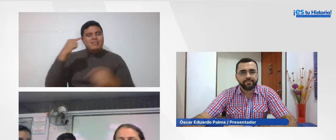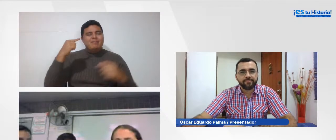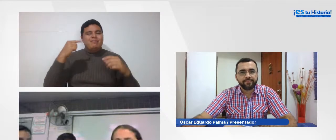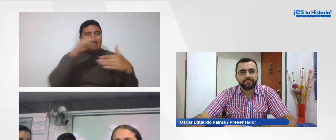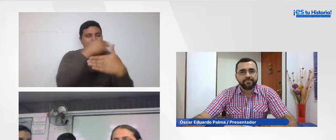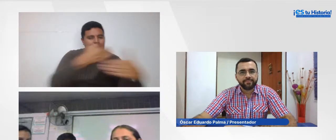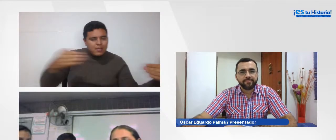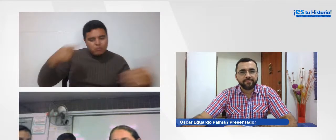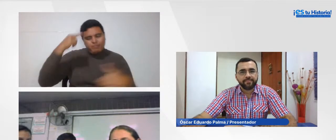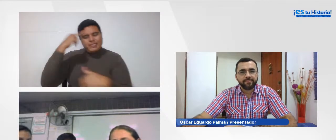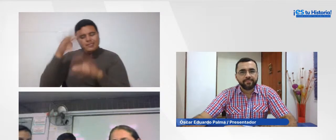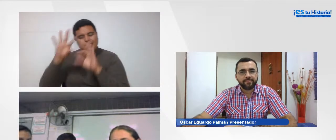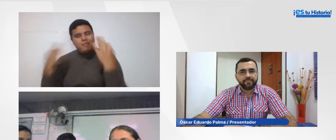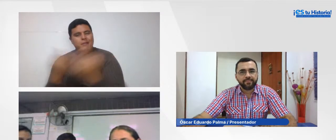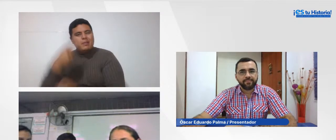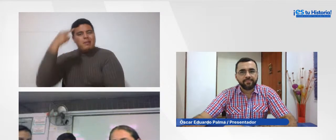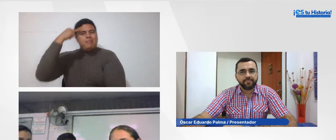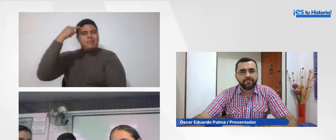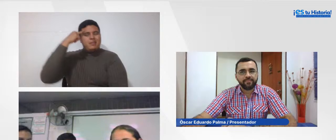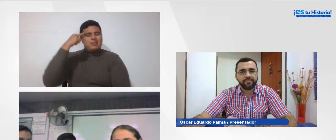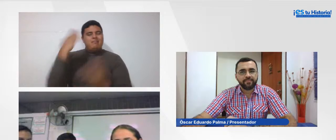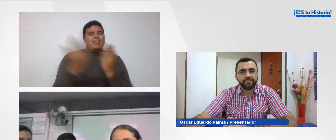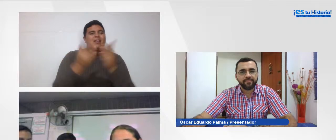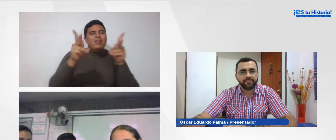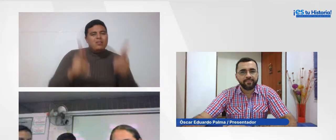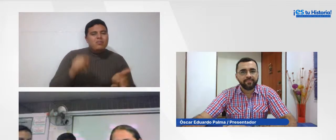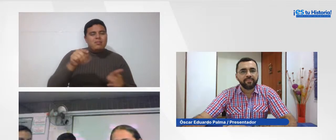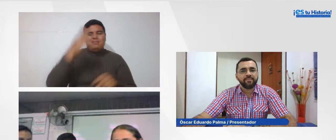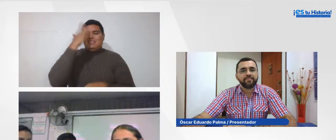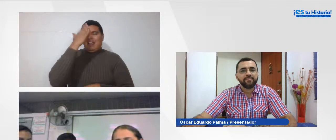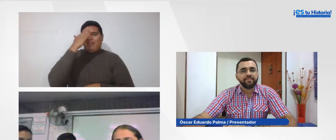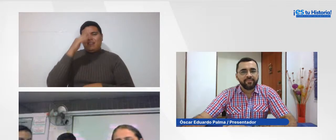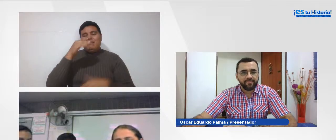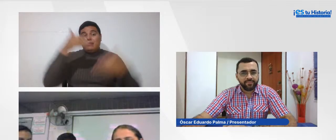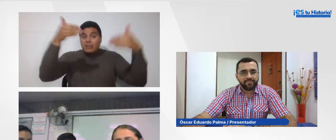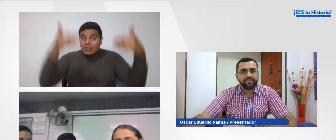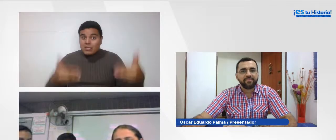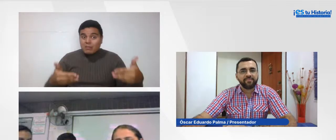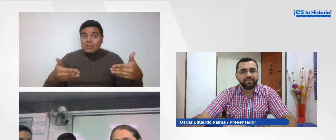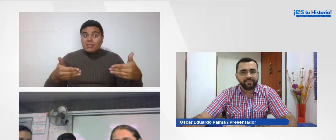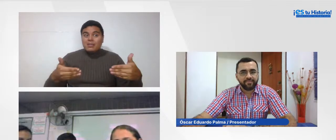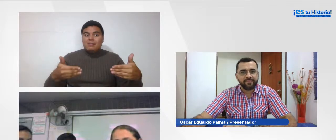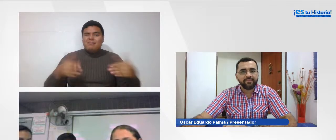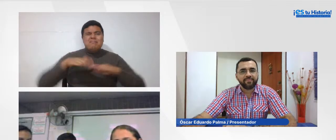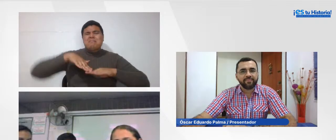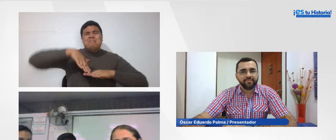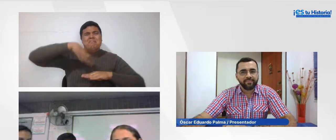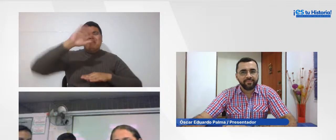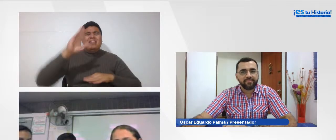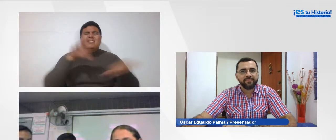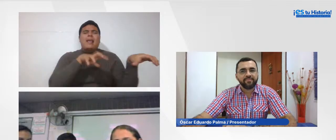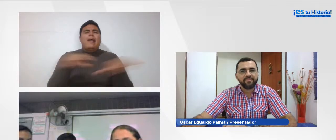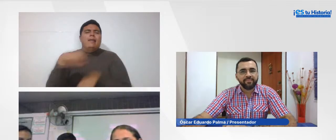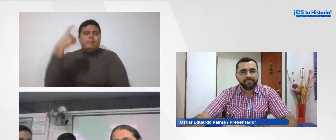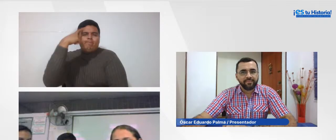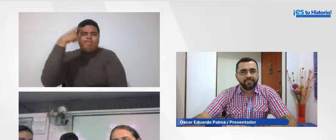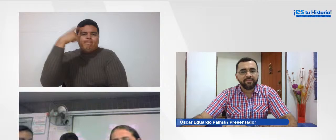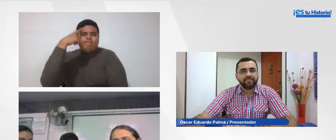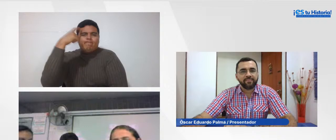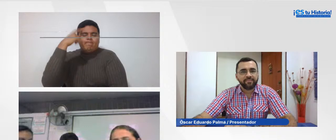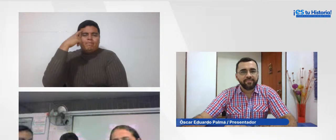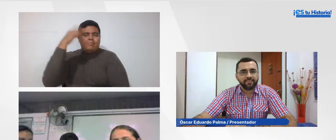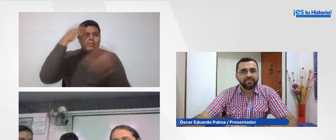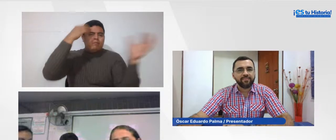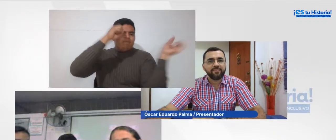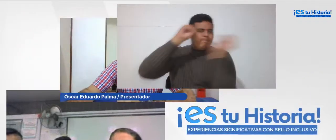los estudiantes, que la discapacidad, como siempre lo he dicho, está en la mente de las personas, porque como pueden ver, Emanuel tiene muchas competencias y habilidades